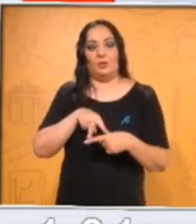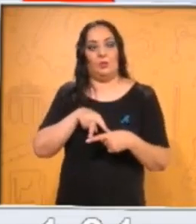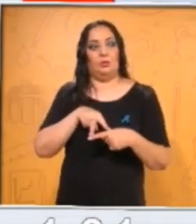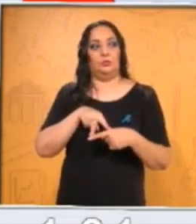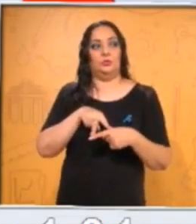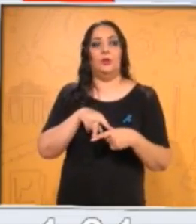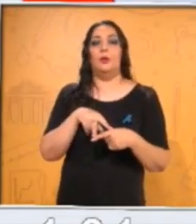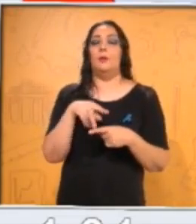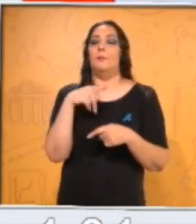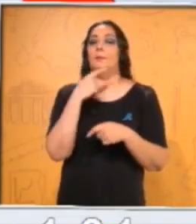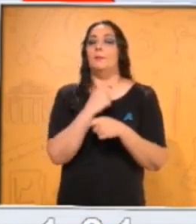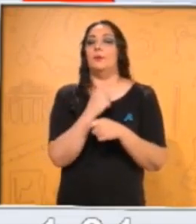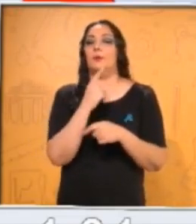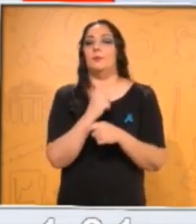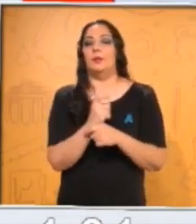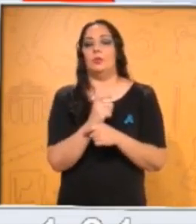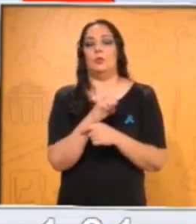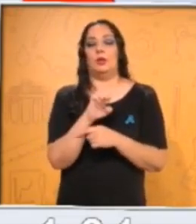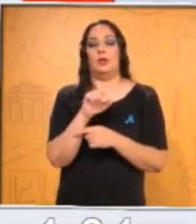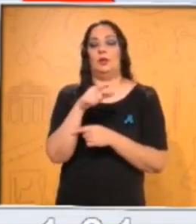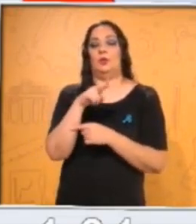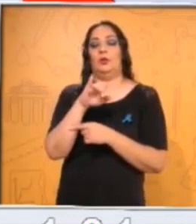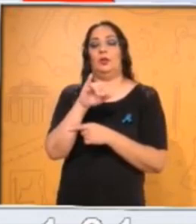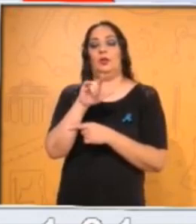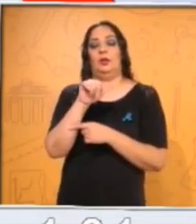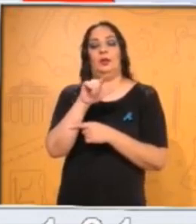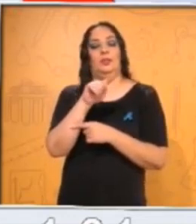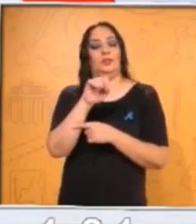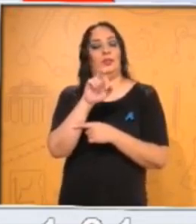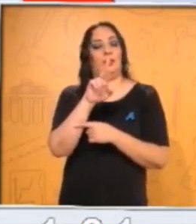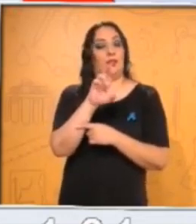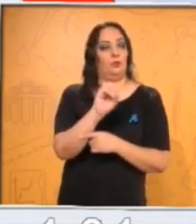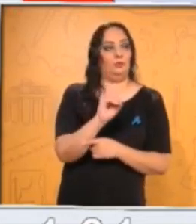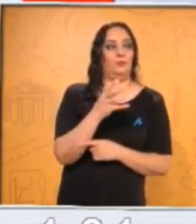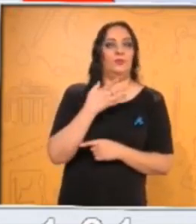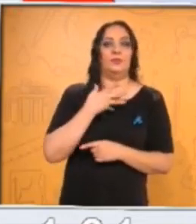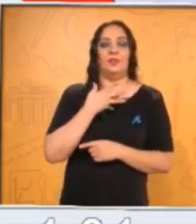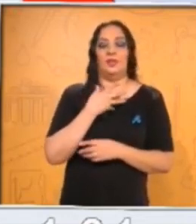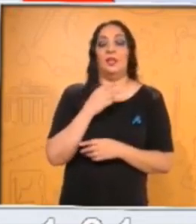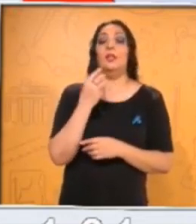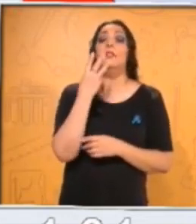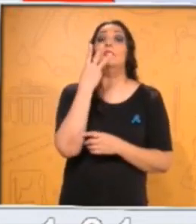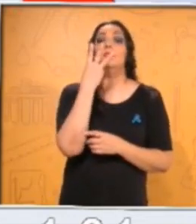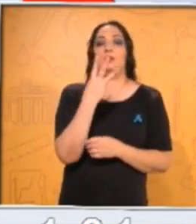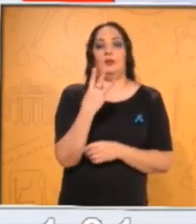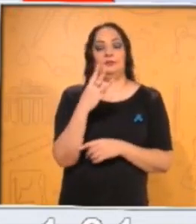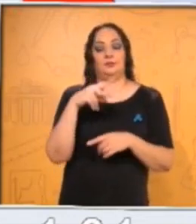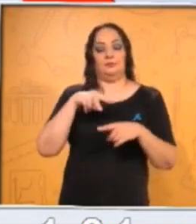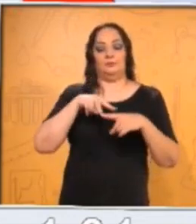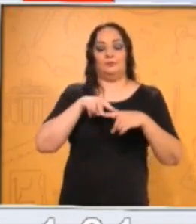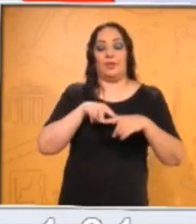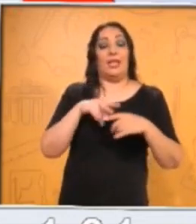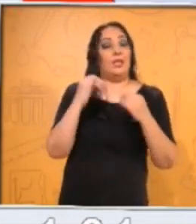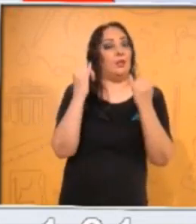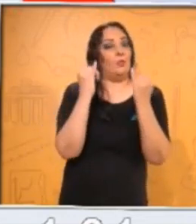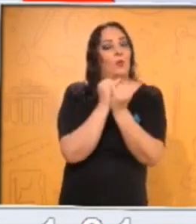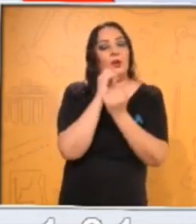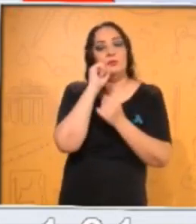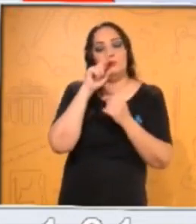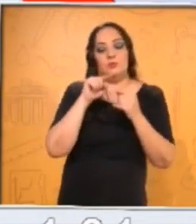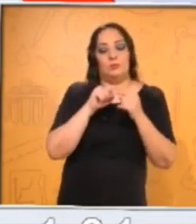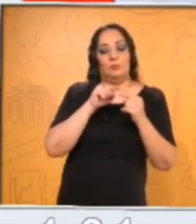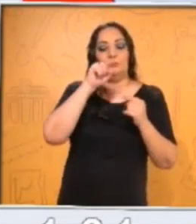primero, tenemos ahí el equilátero, el cual tiene tres lados iguales, o sea, tiene todos sus